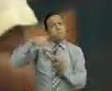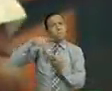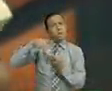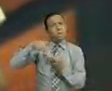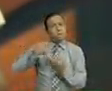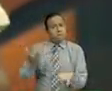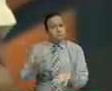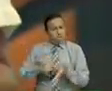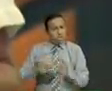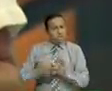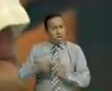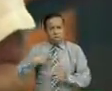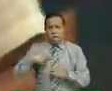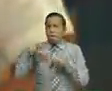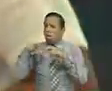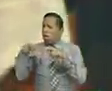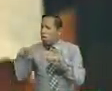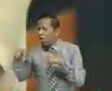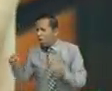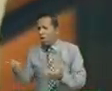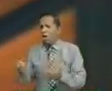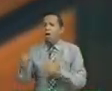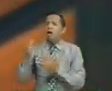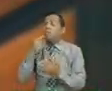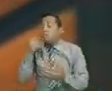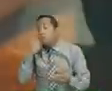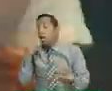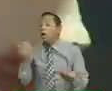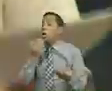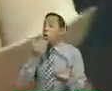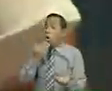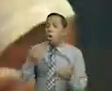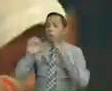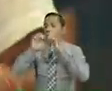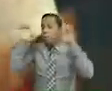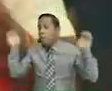revisar ofertas, a revisar presidentes de empresa? ¿O el